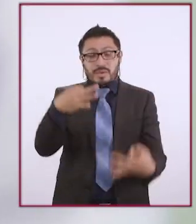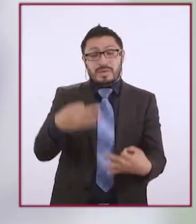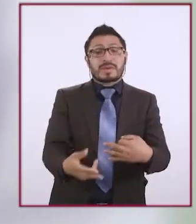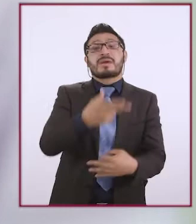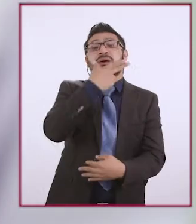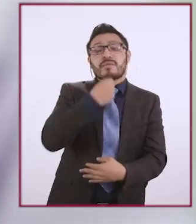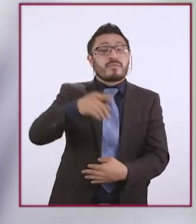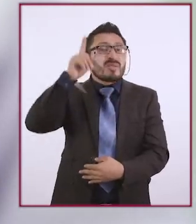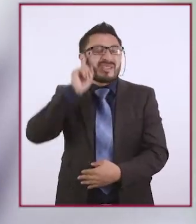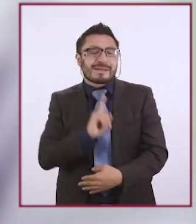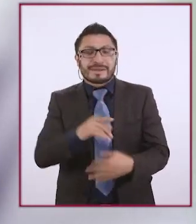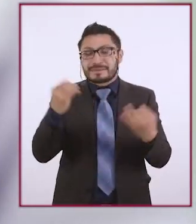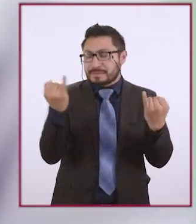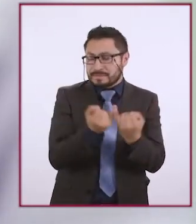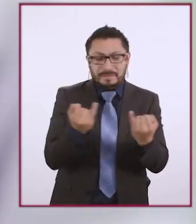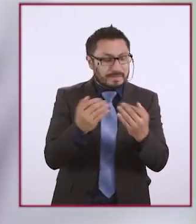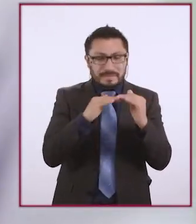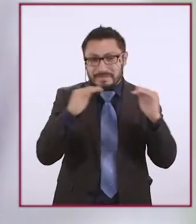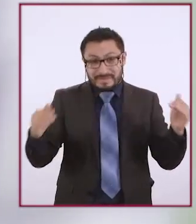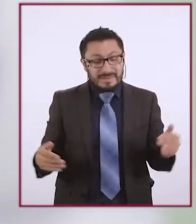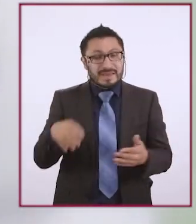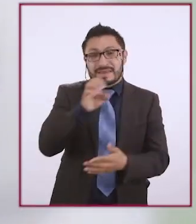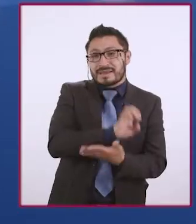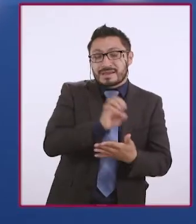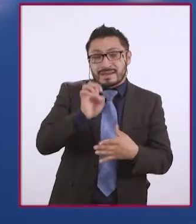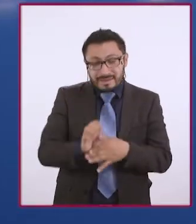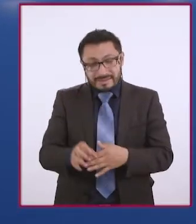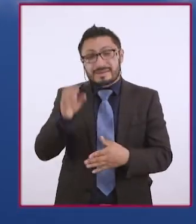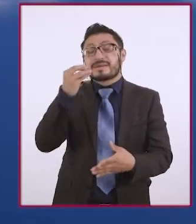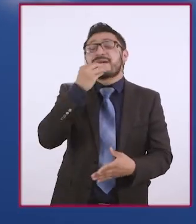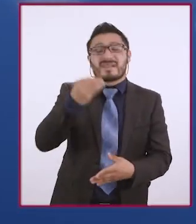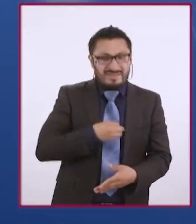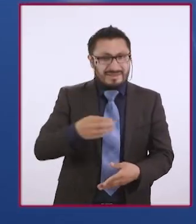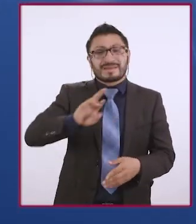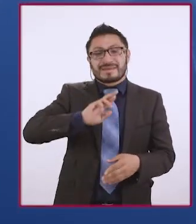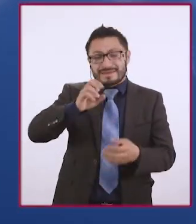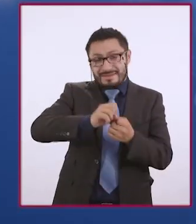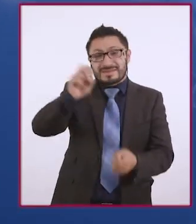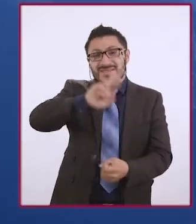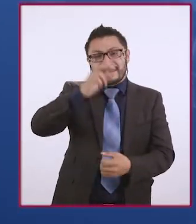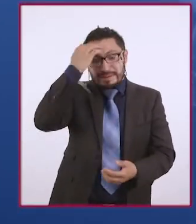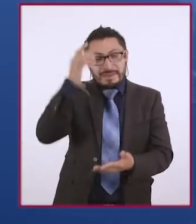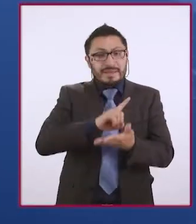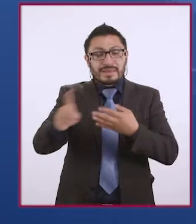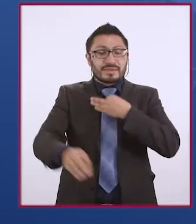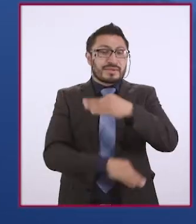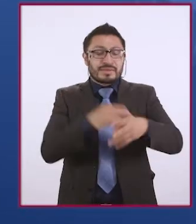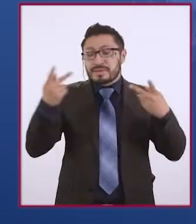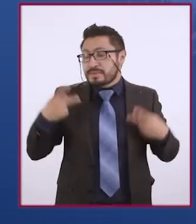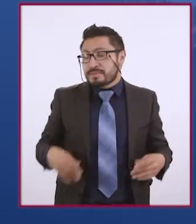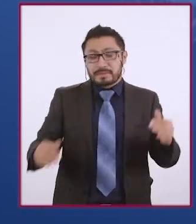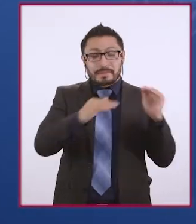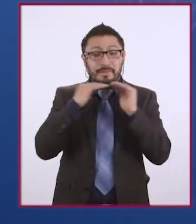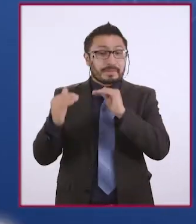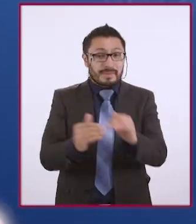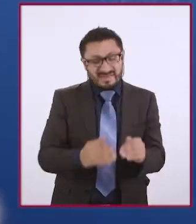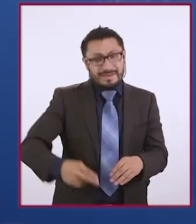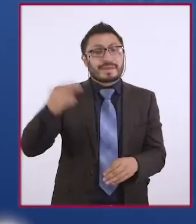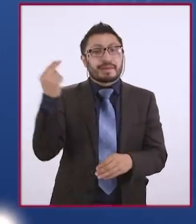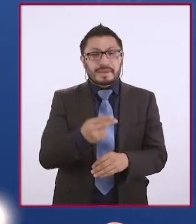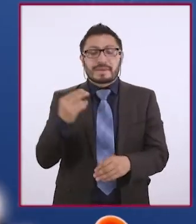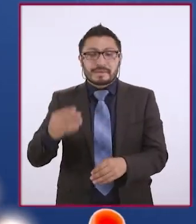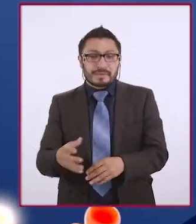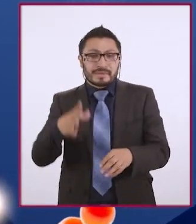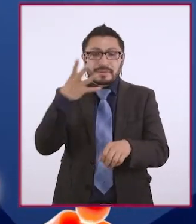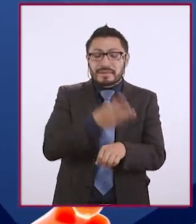entre mujeres y hombres. Entonces, aunque la Constitución ha reconocido los derechos de todas las personas por igual, ha sido necesario